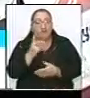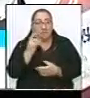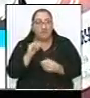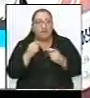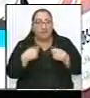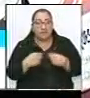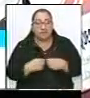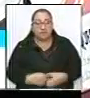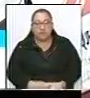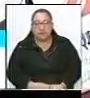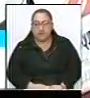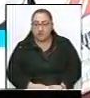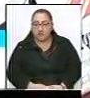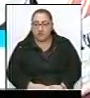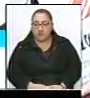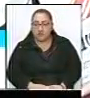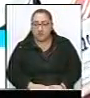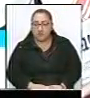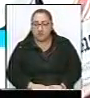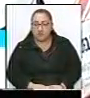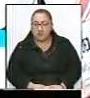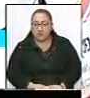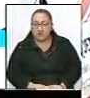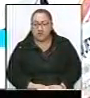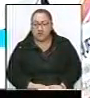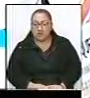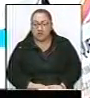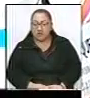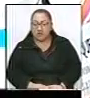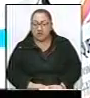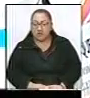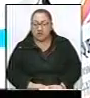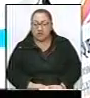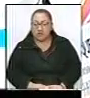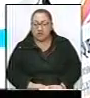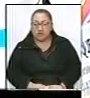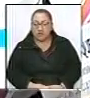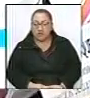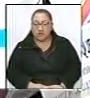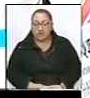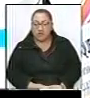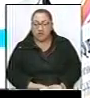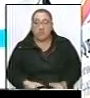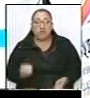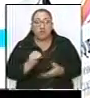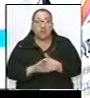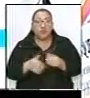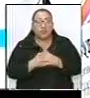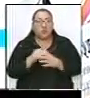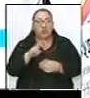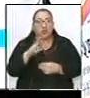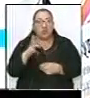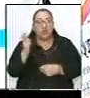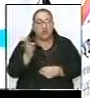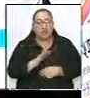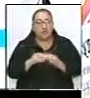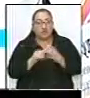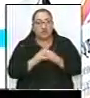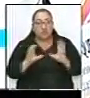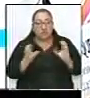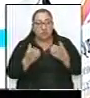verdad, es más gravoso que poner los dos tercios. Porque toda decisión que toma el